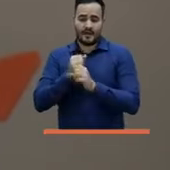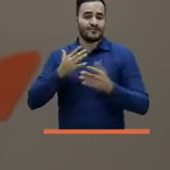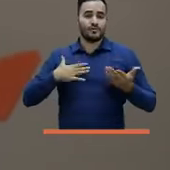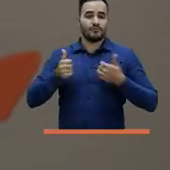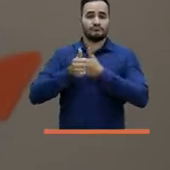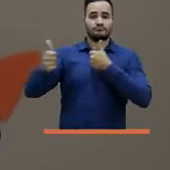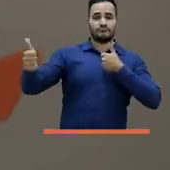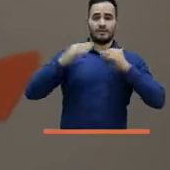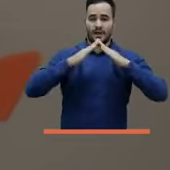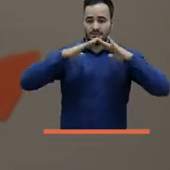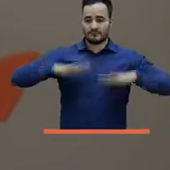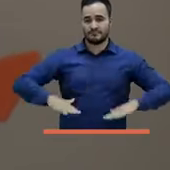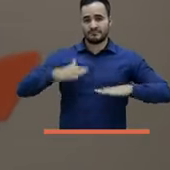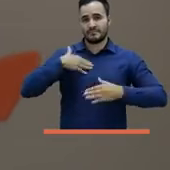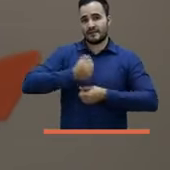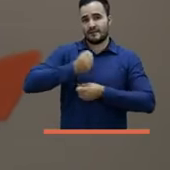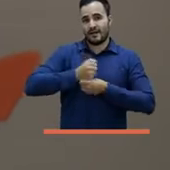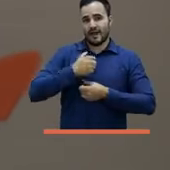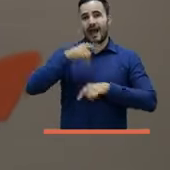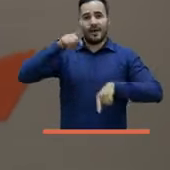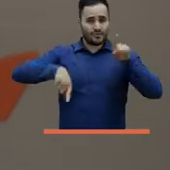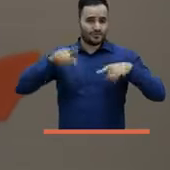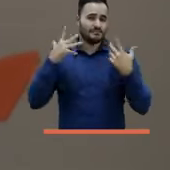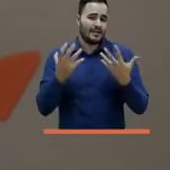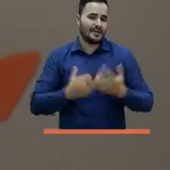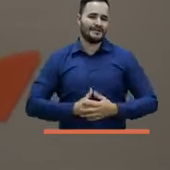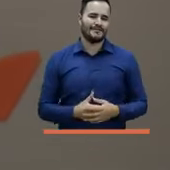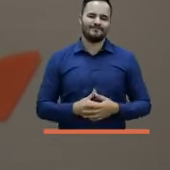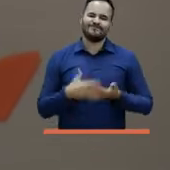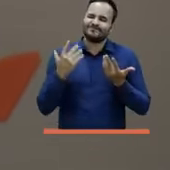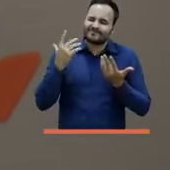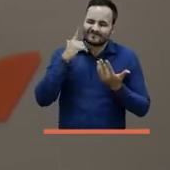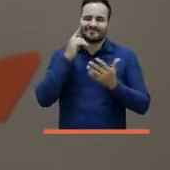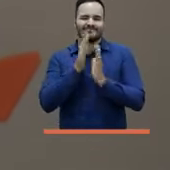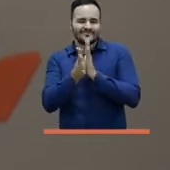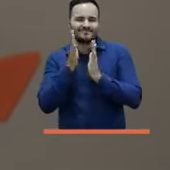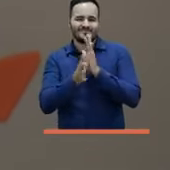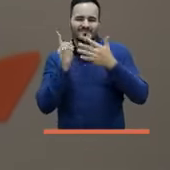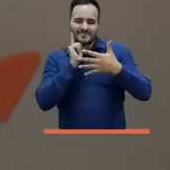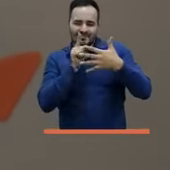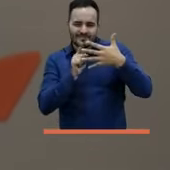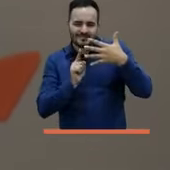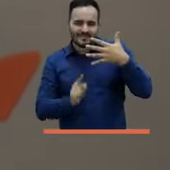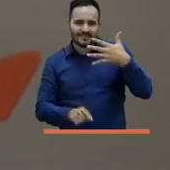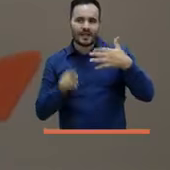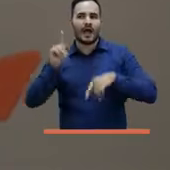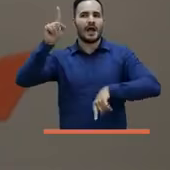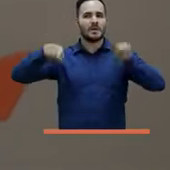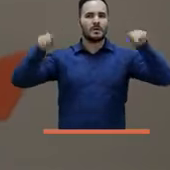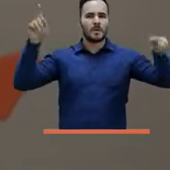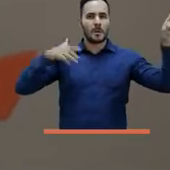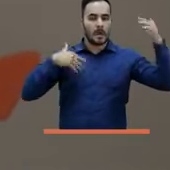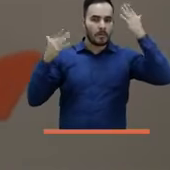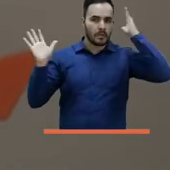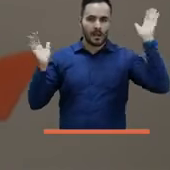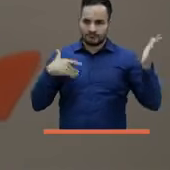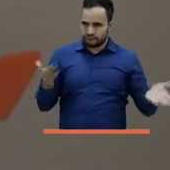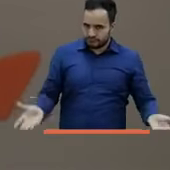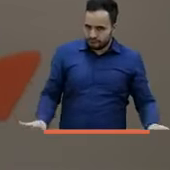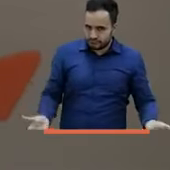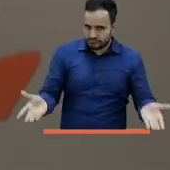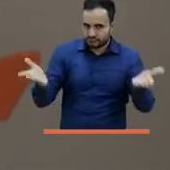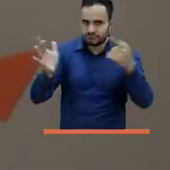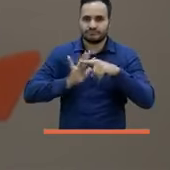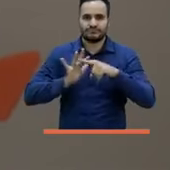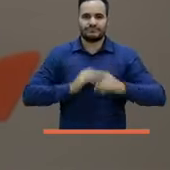estas son algunas de estas herramientas que es importante que los gobiernos puedan poner en práctica y bueno de